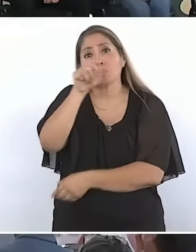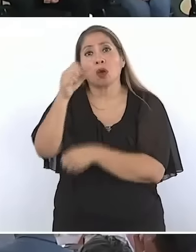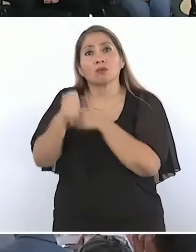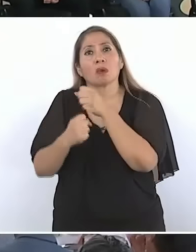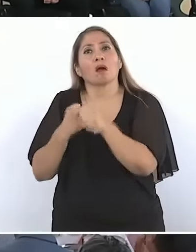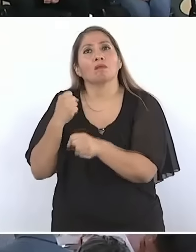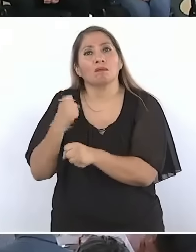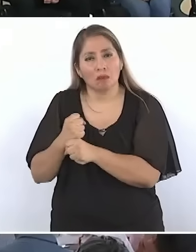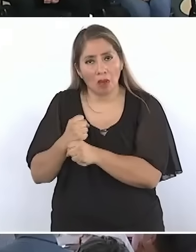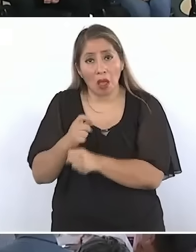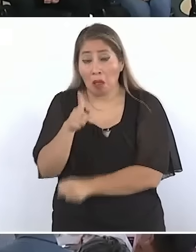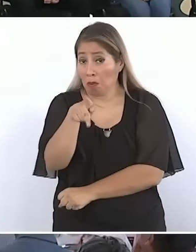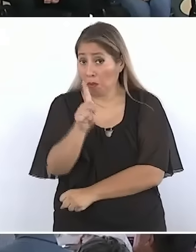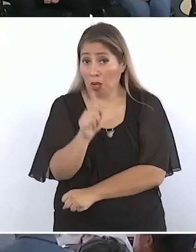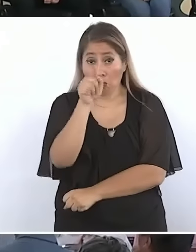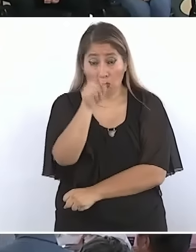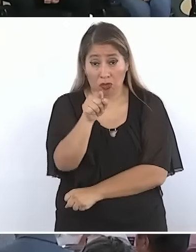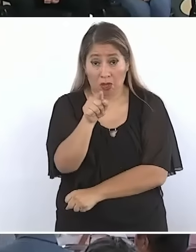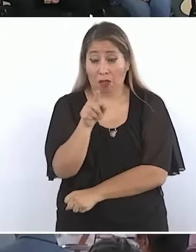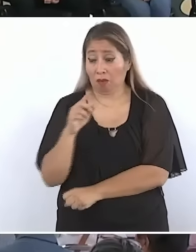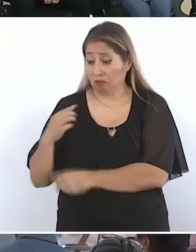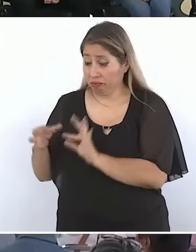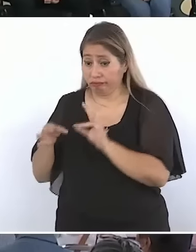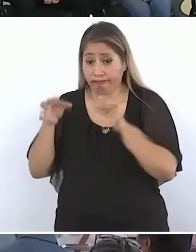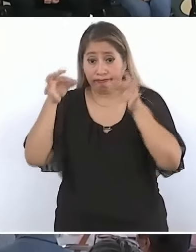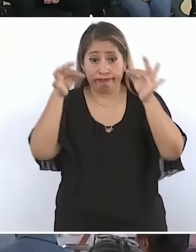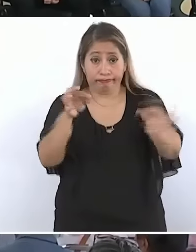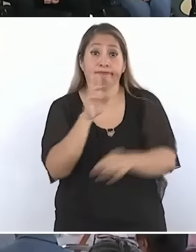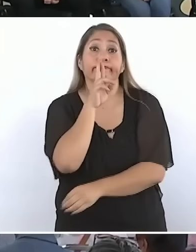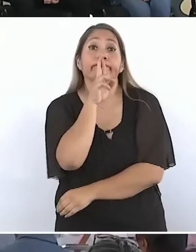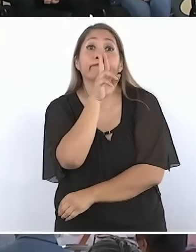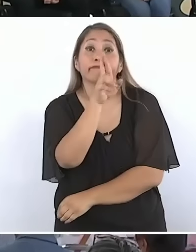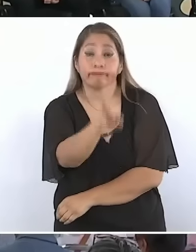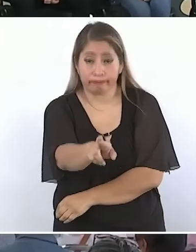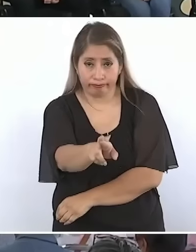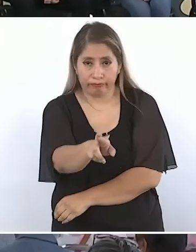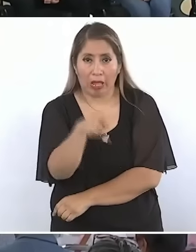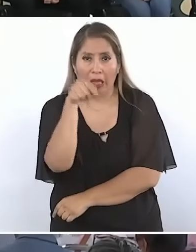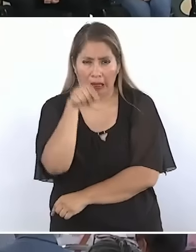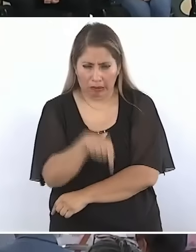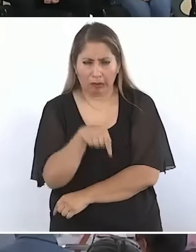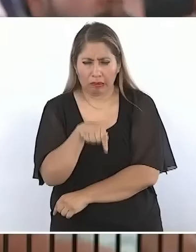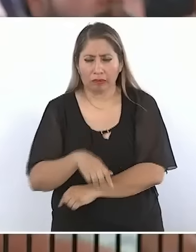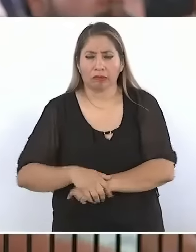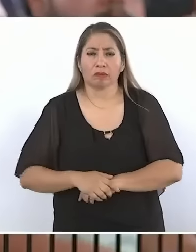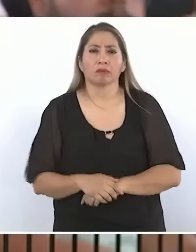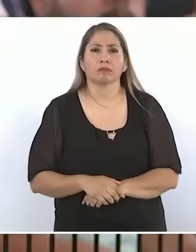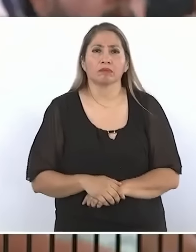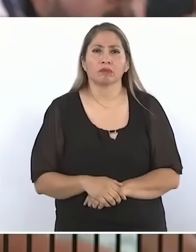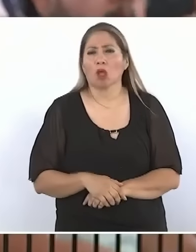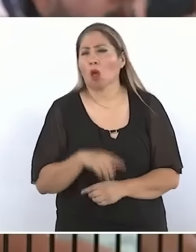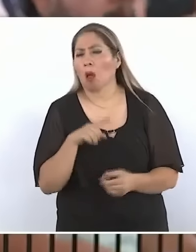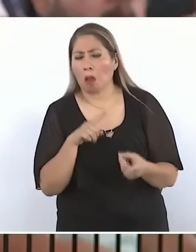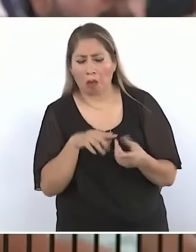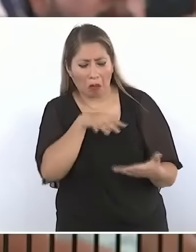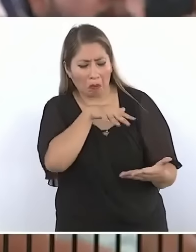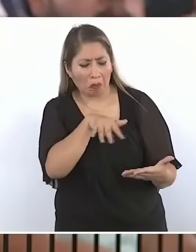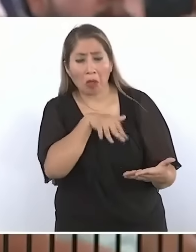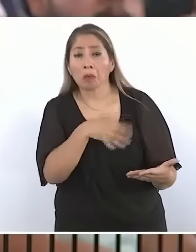años, pero que usted ha contestado muy bien a esa demanda internacional, donde se le